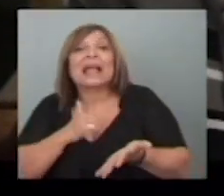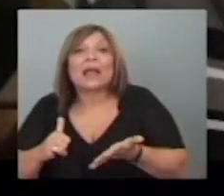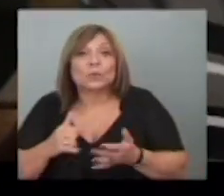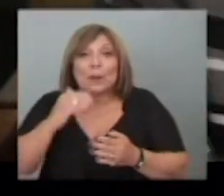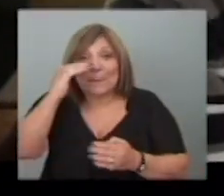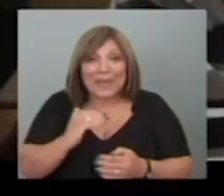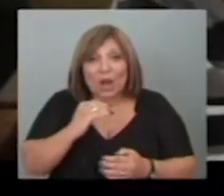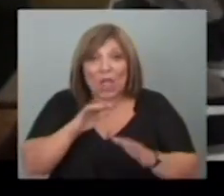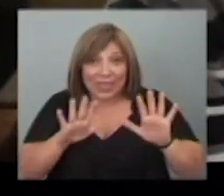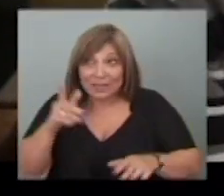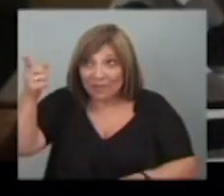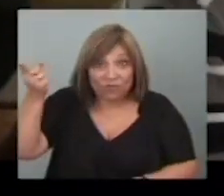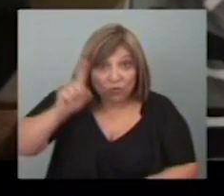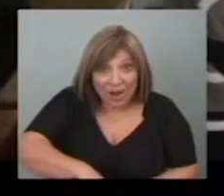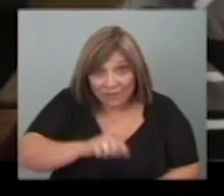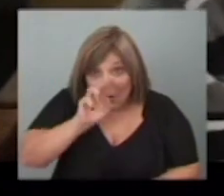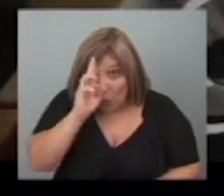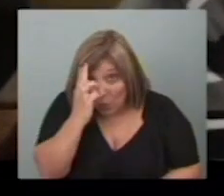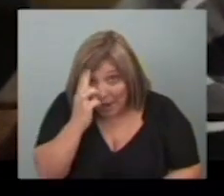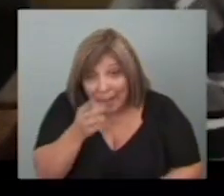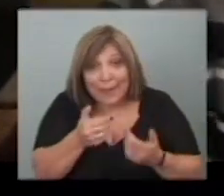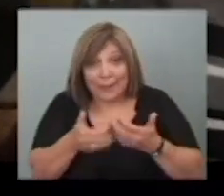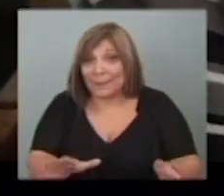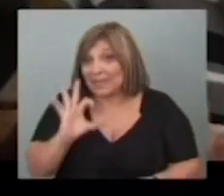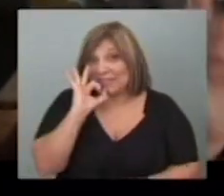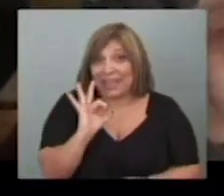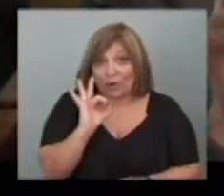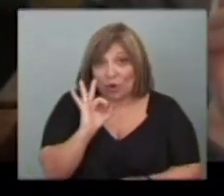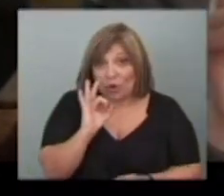10. Si vos volvés a Uruguay, empezás de cero. O